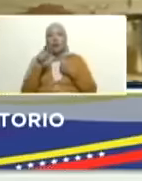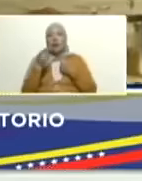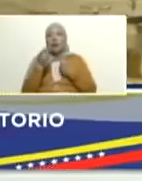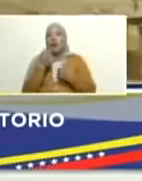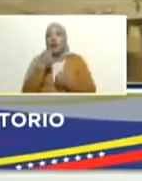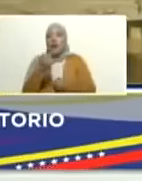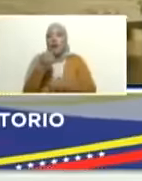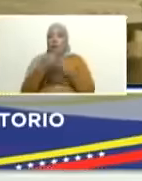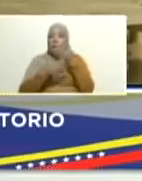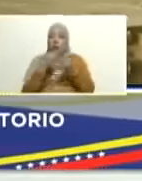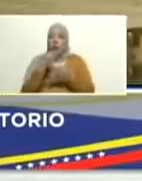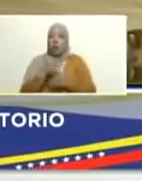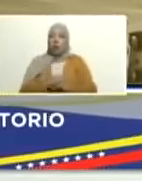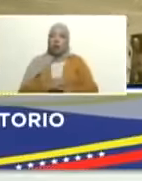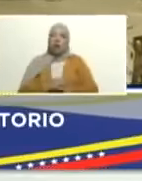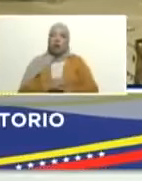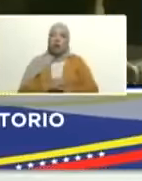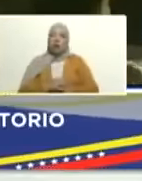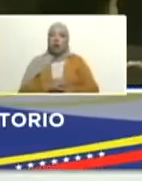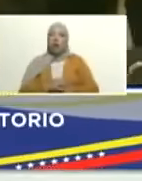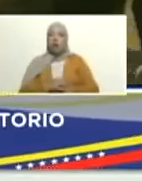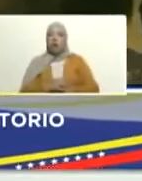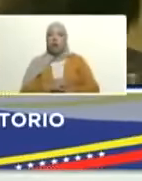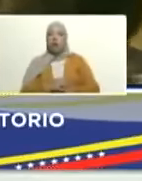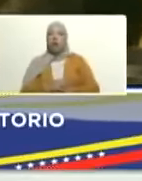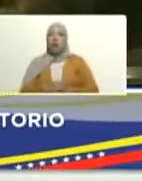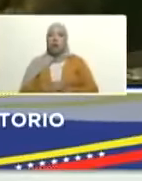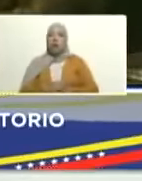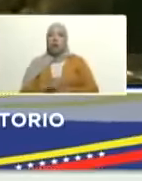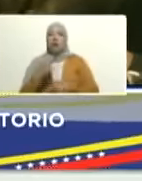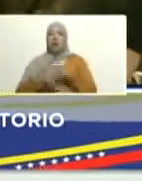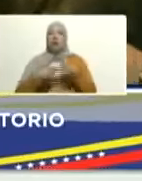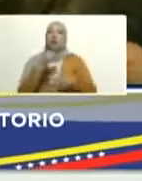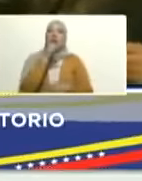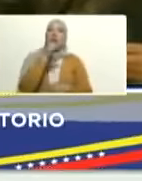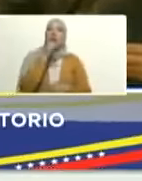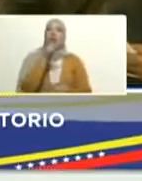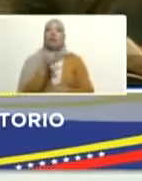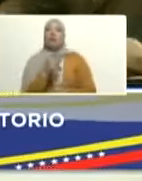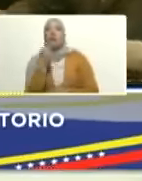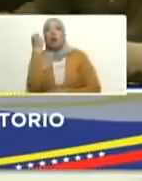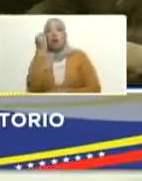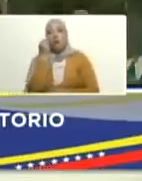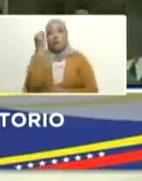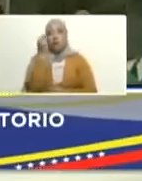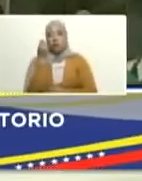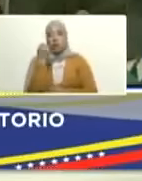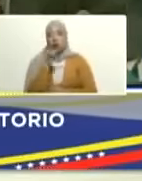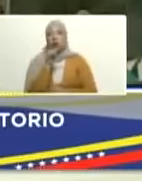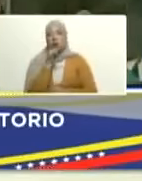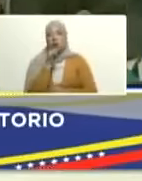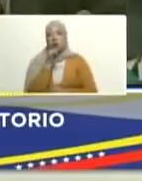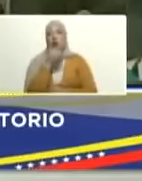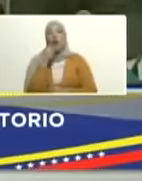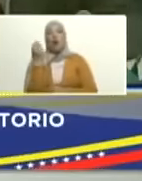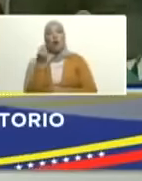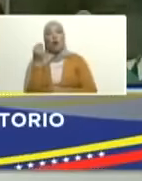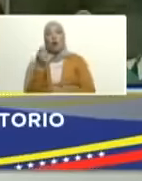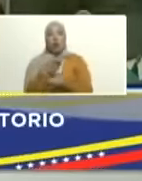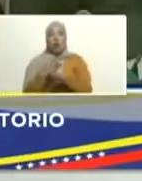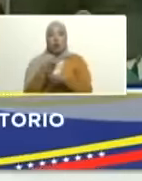dio él, y ahí estoy yo mirándole vuelta al celular, pensando, reflexionando. Mira, él es gobernador